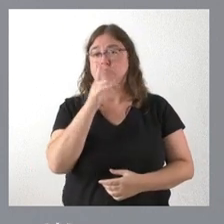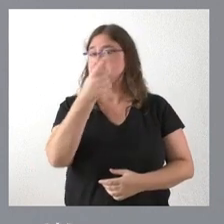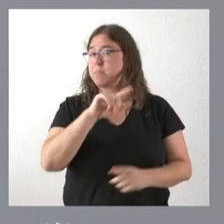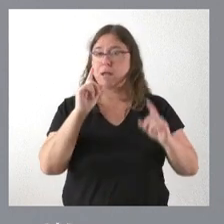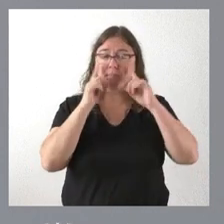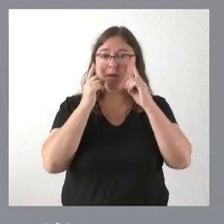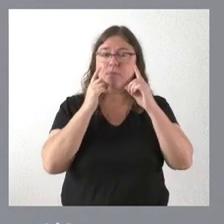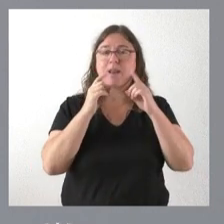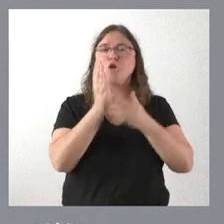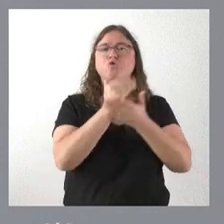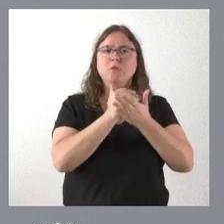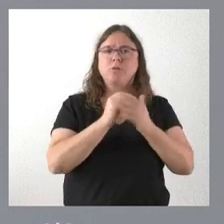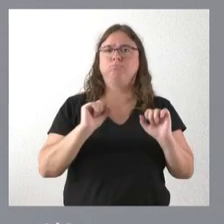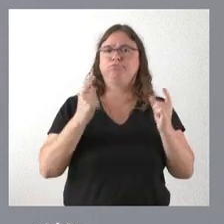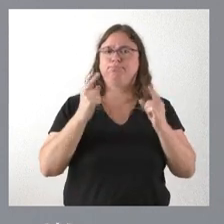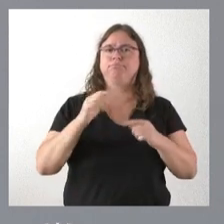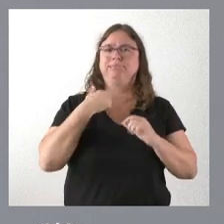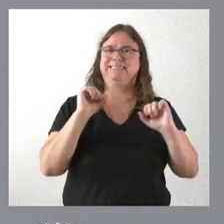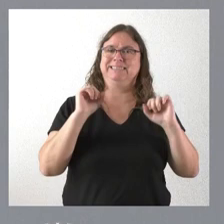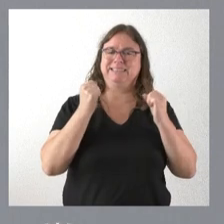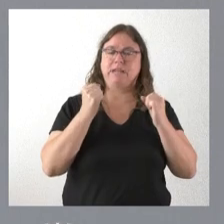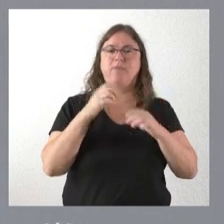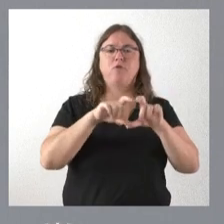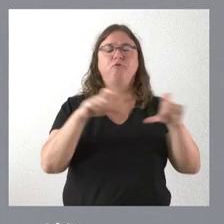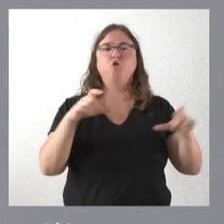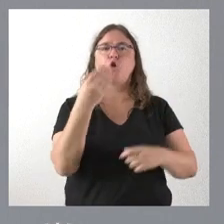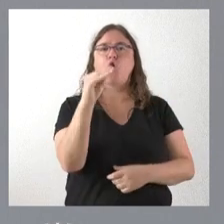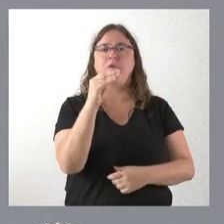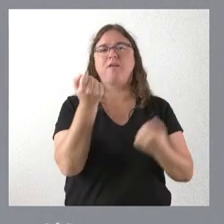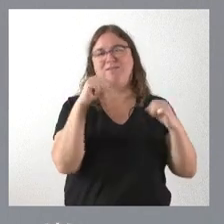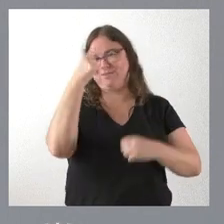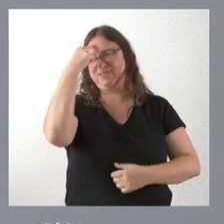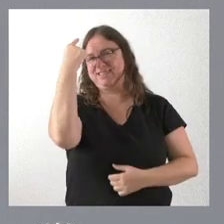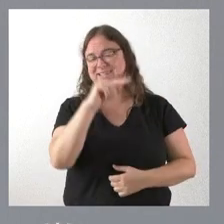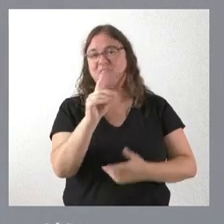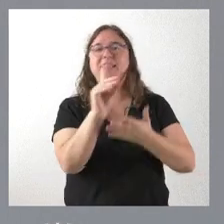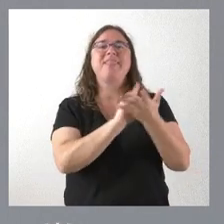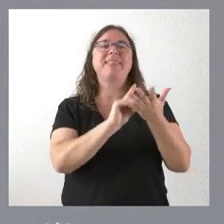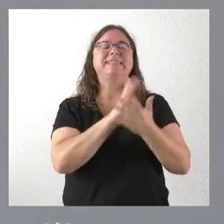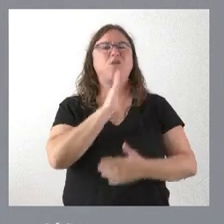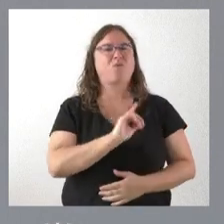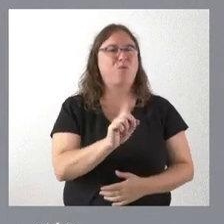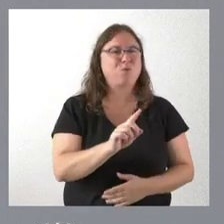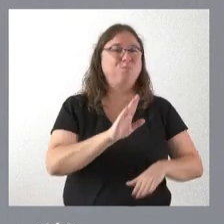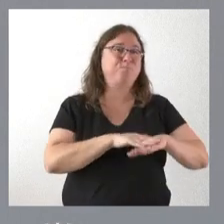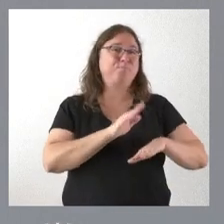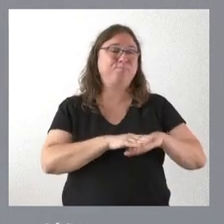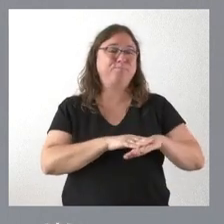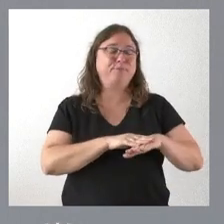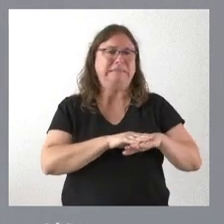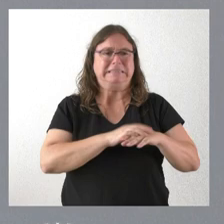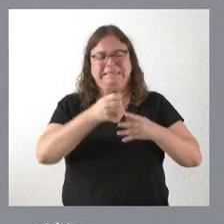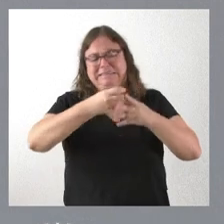las primeras comunidades autónomas en resolver esa ayuda del Bono joven Aunque saben ustedes que el diseño no era el más adecuado porque se quedó